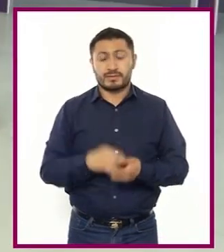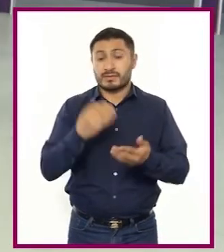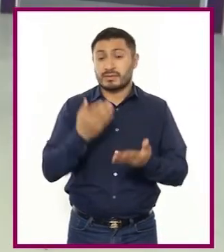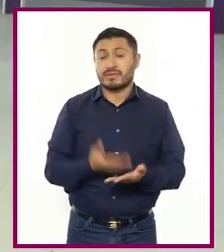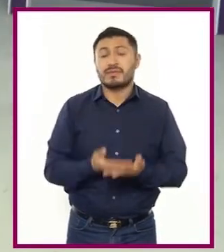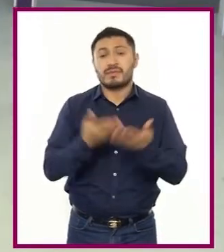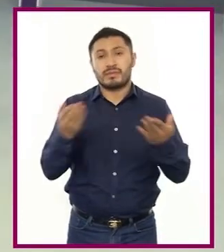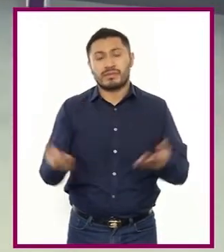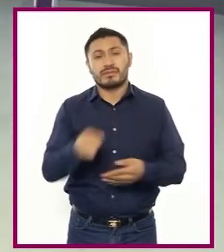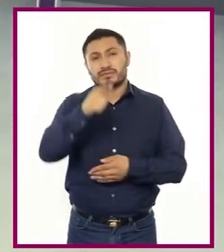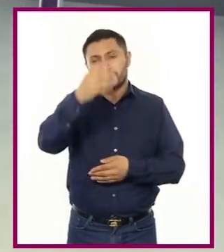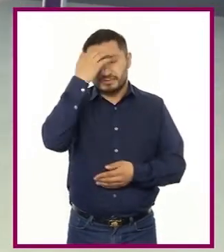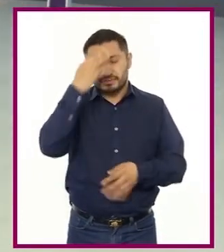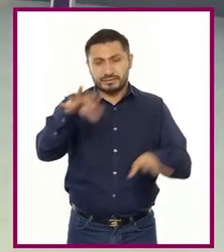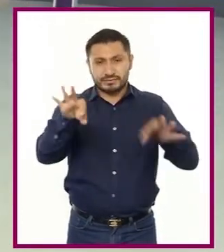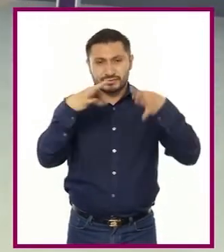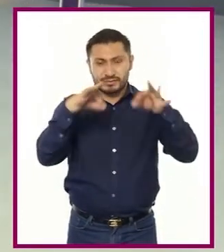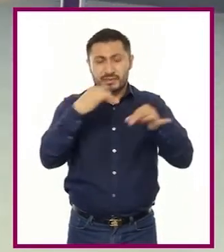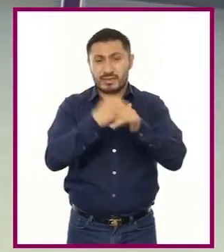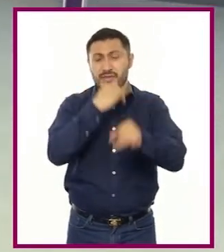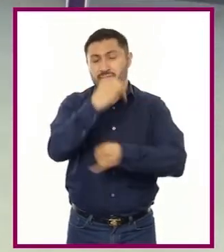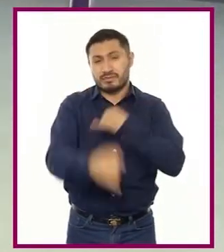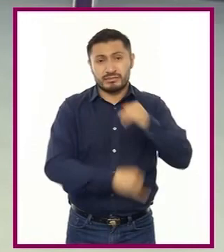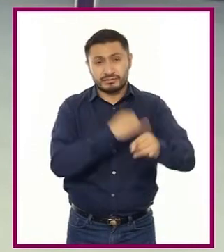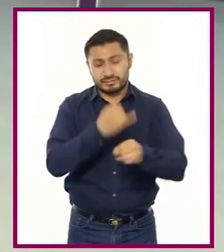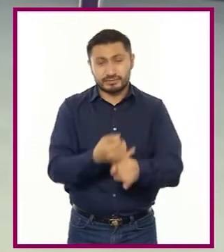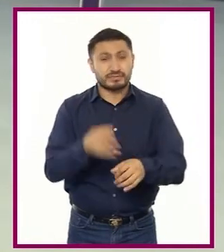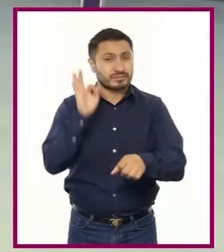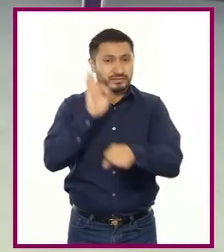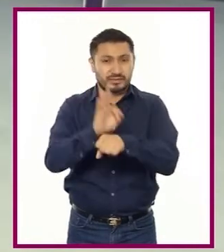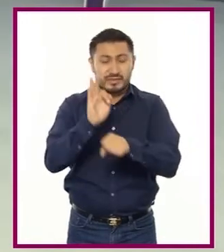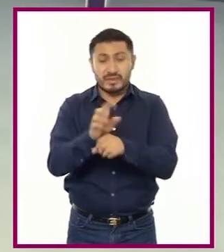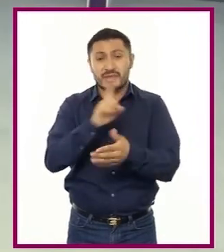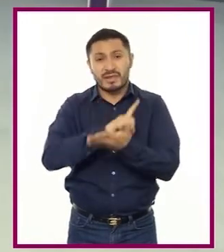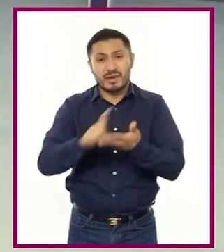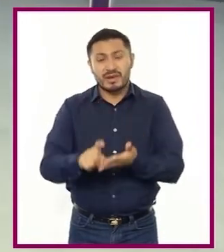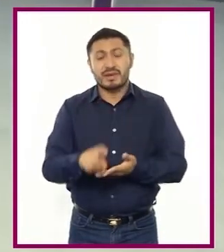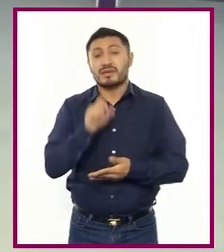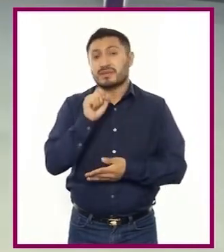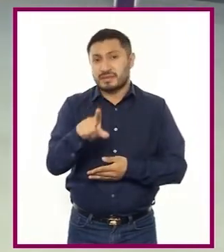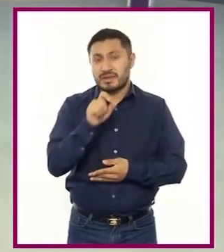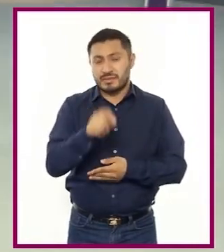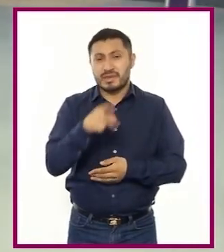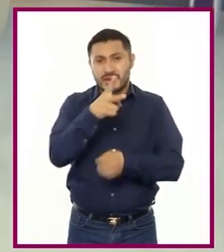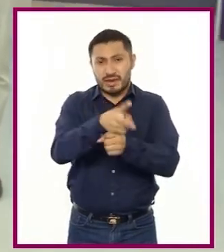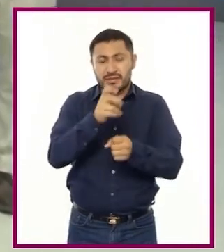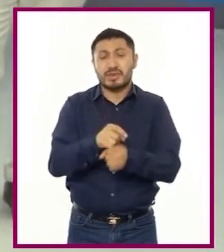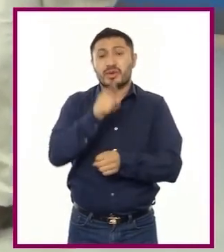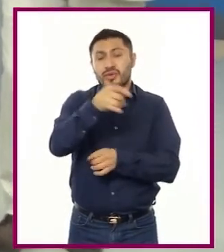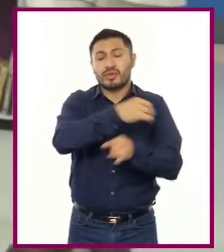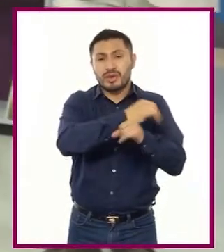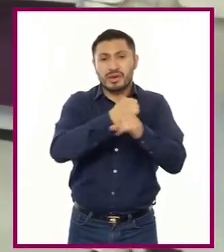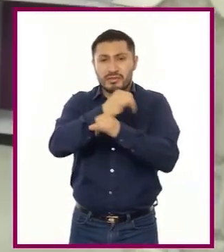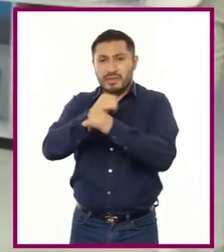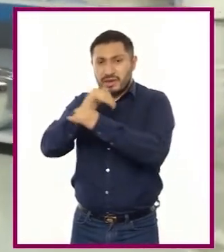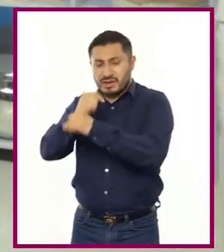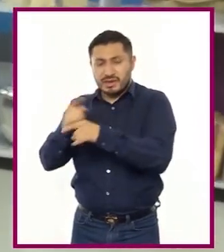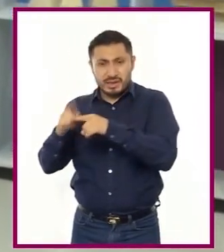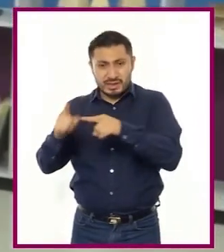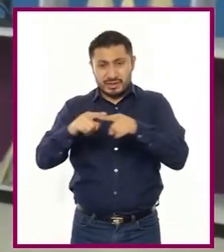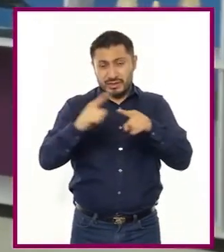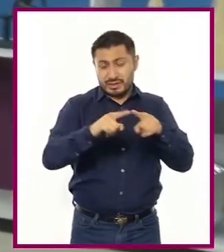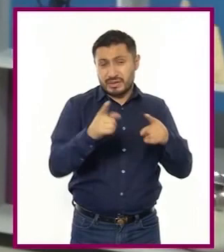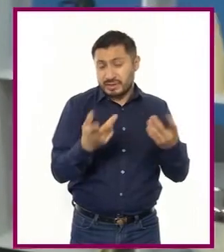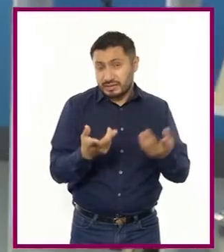Ahora que conocen los tratados internacionales y cómo protegen nuestros derechos, les invito a que investiguen en diferentes fuentes